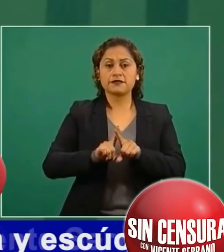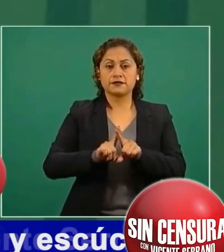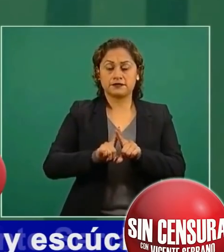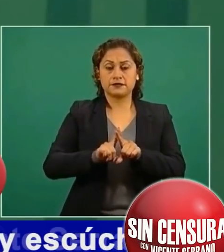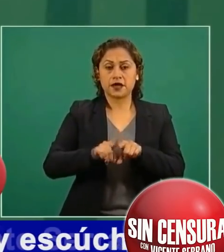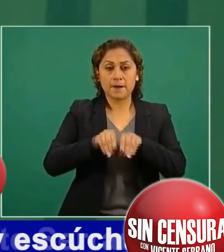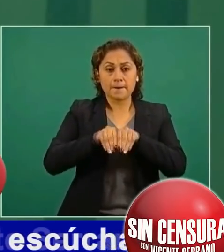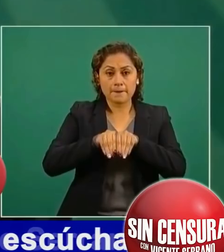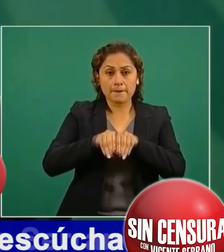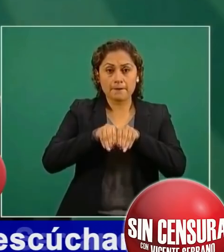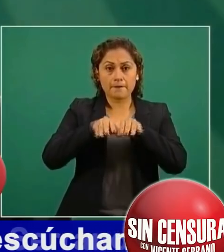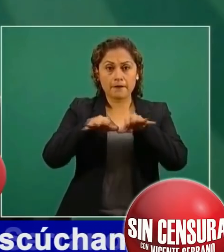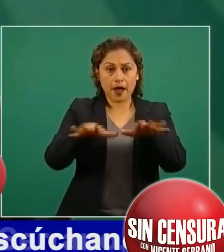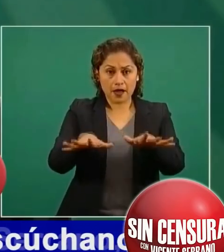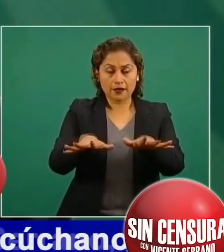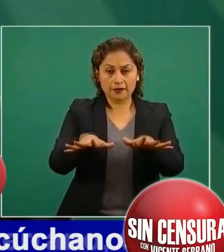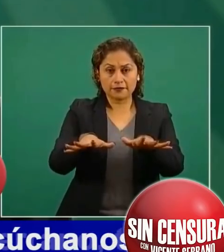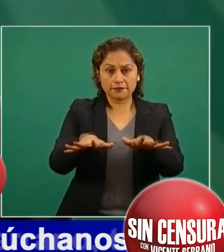debe